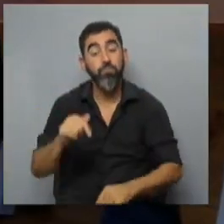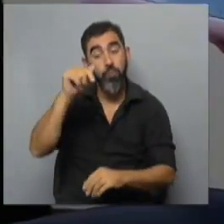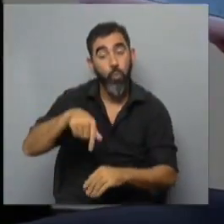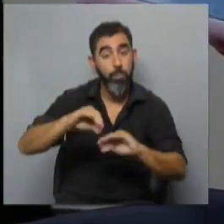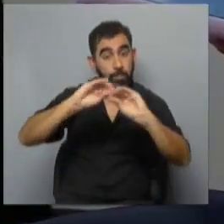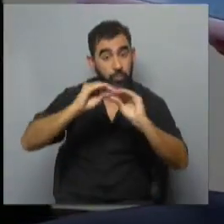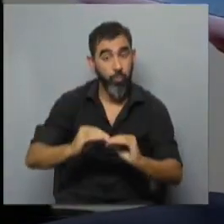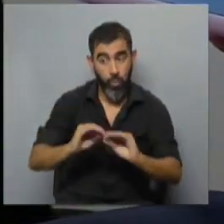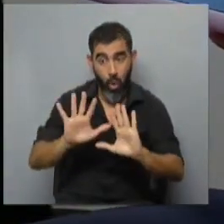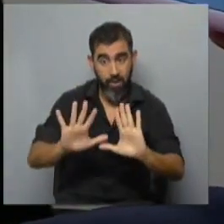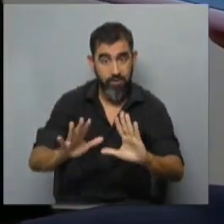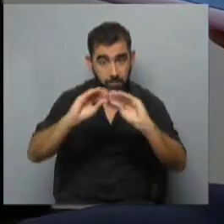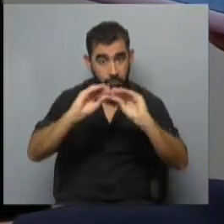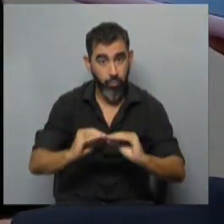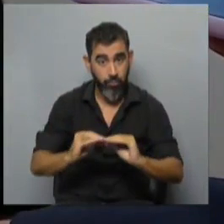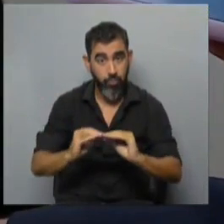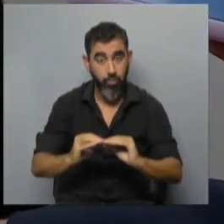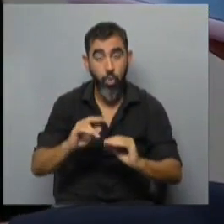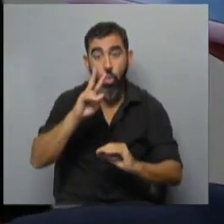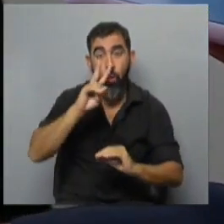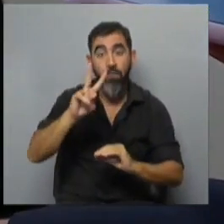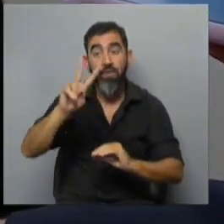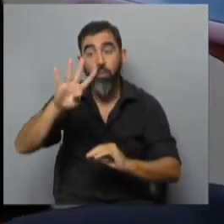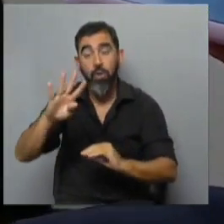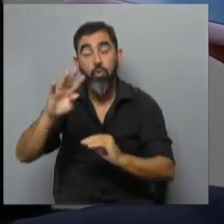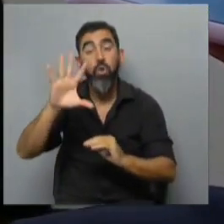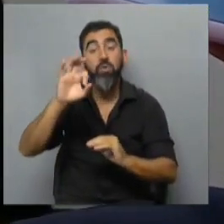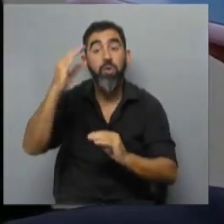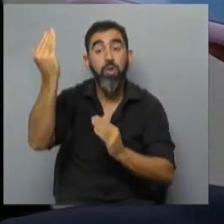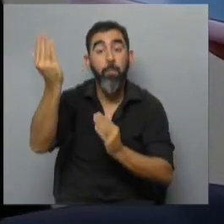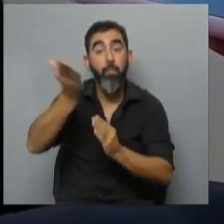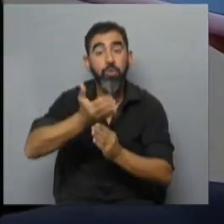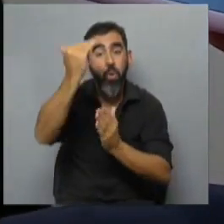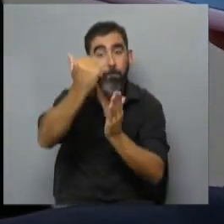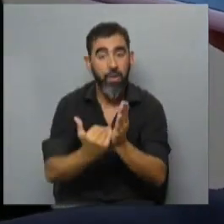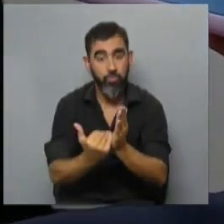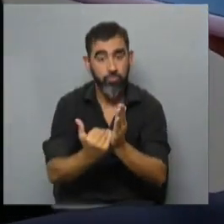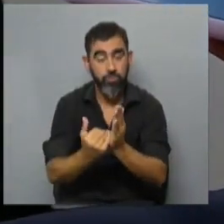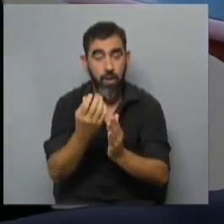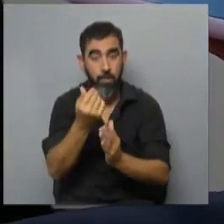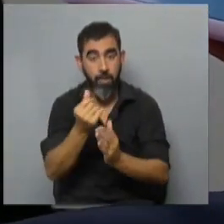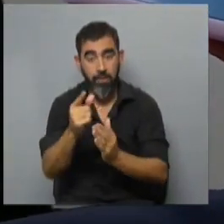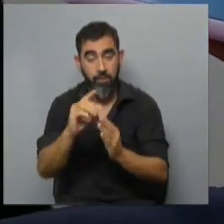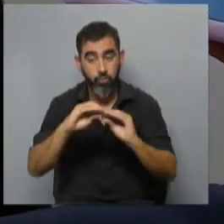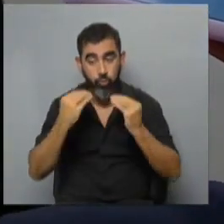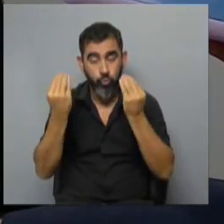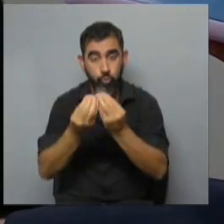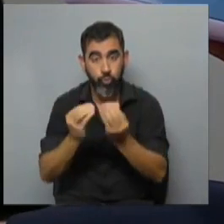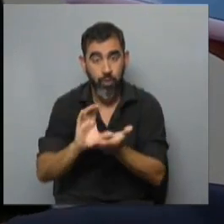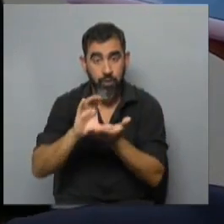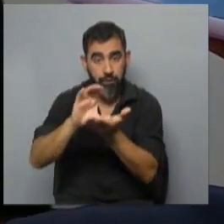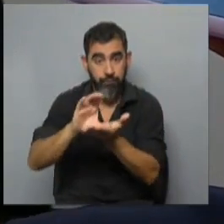presupuesto como está pensado en el 24 baja a un 50 por ciento el dinero que cubre